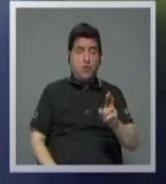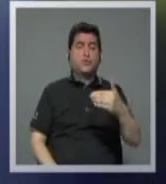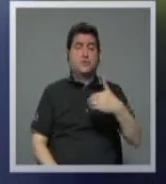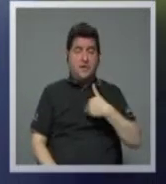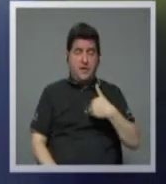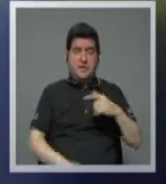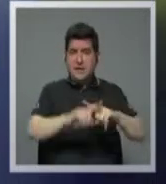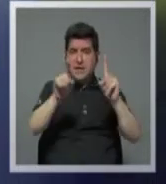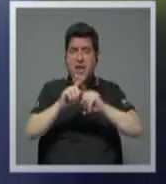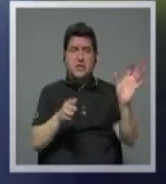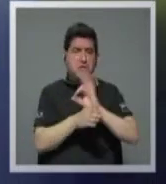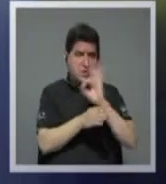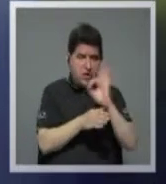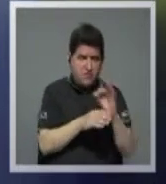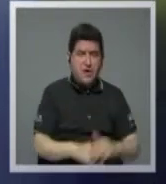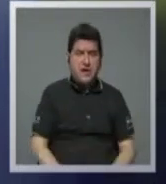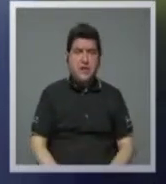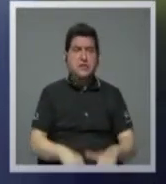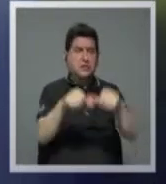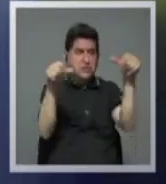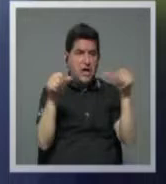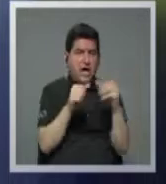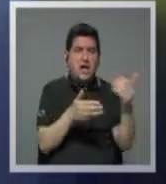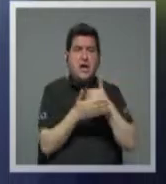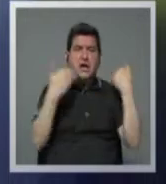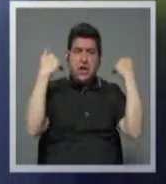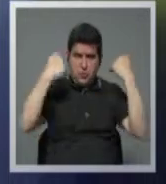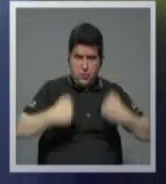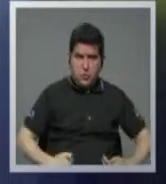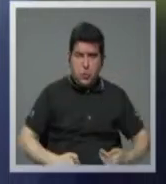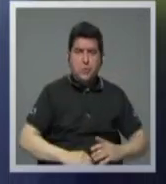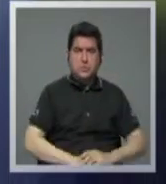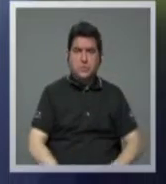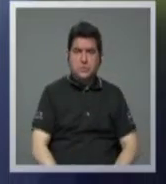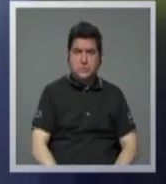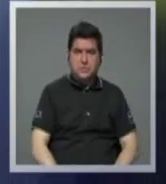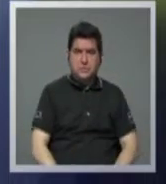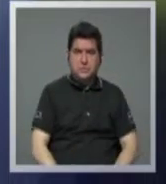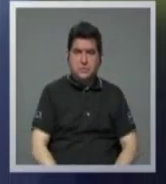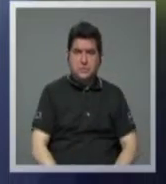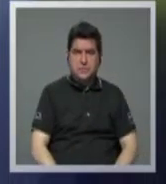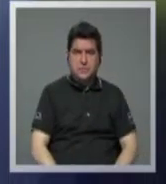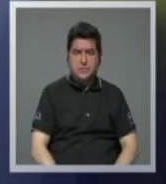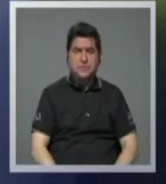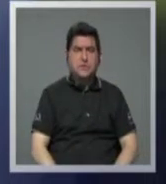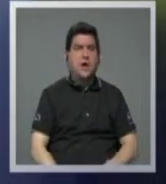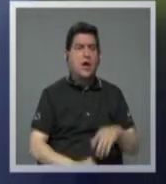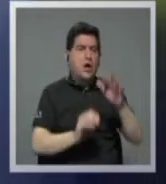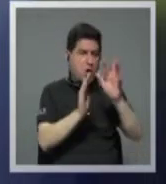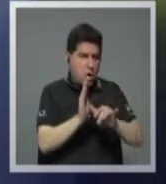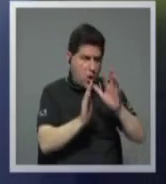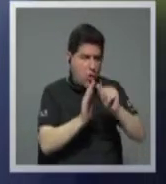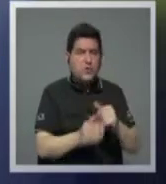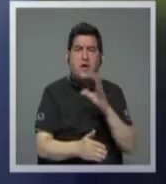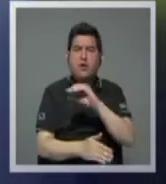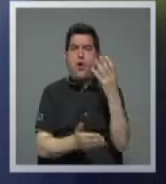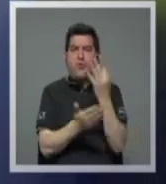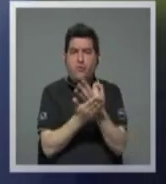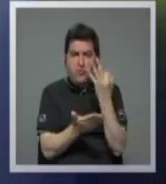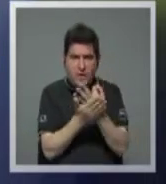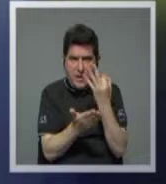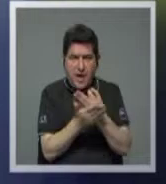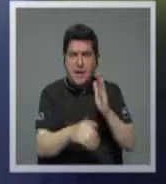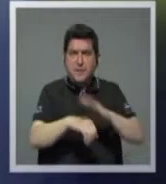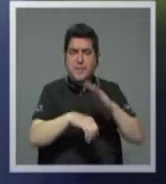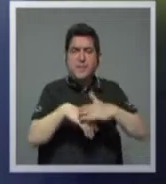hacen diferentes funciones en campos como recursos humanos, como en campos como la contabilidad y las finanzas, que